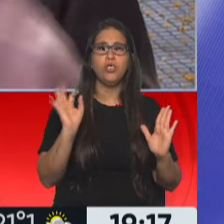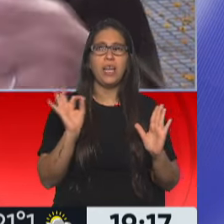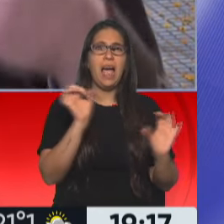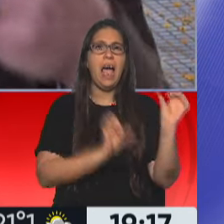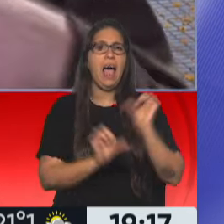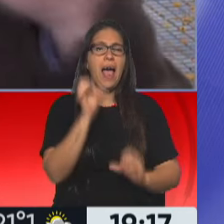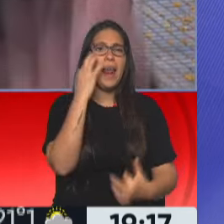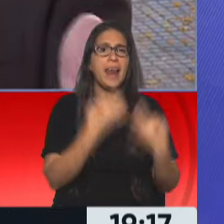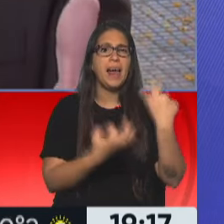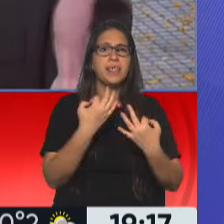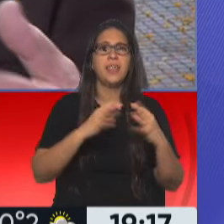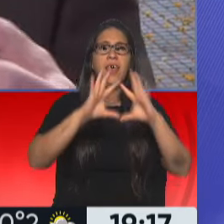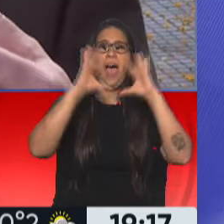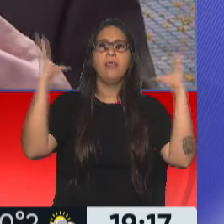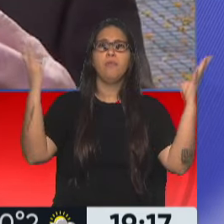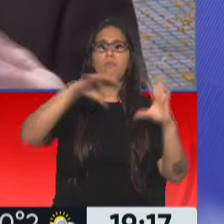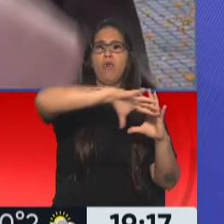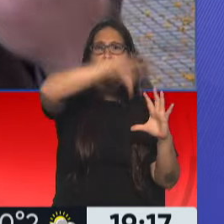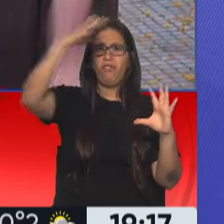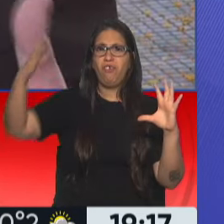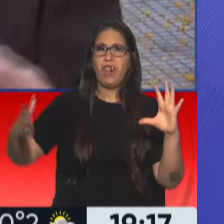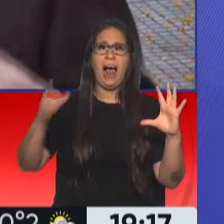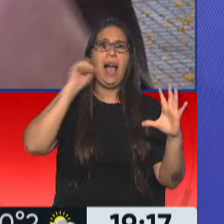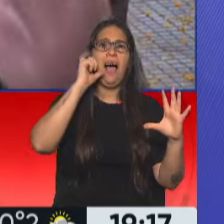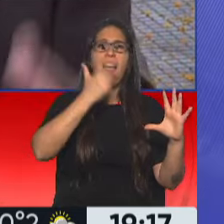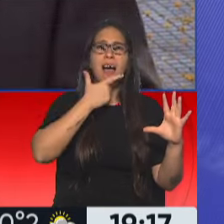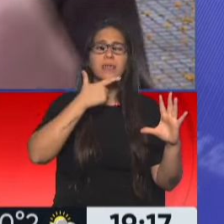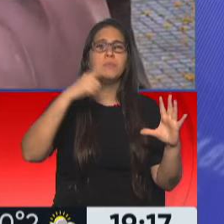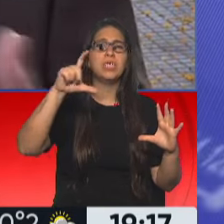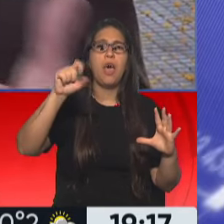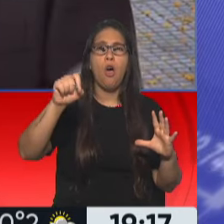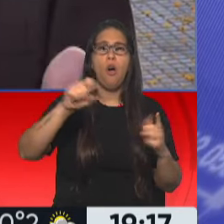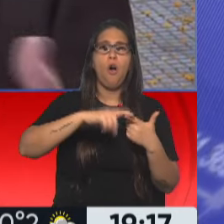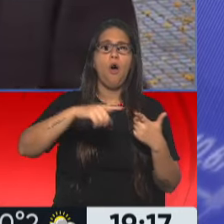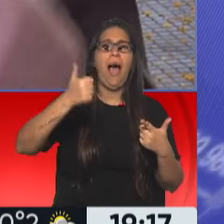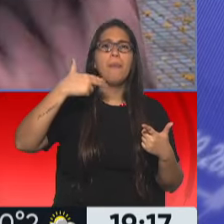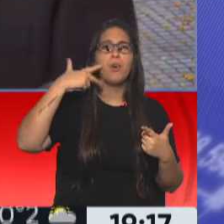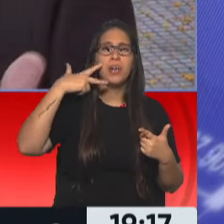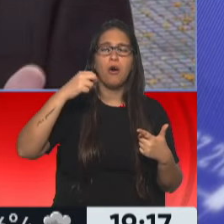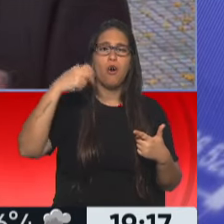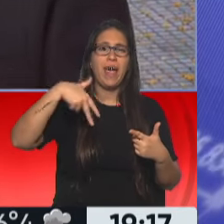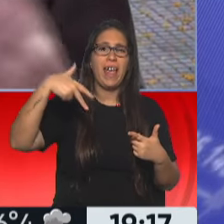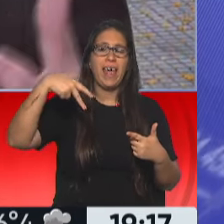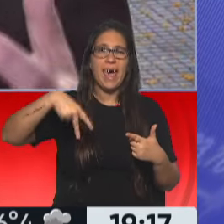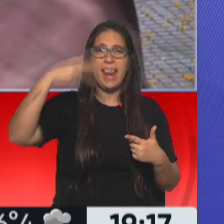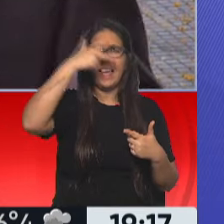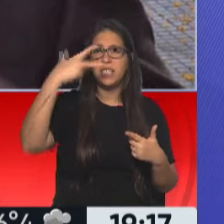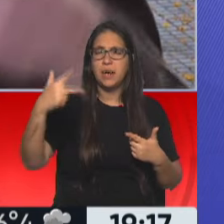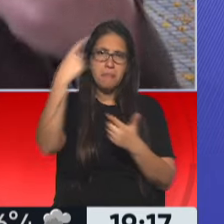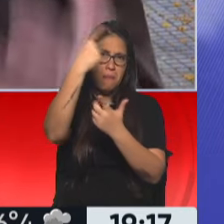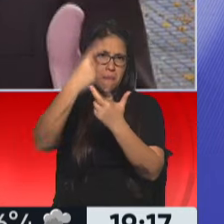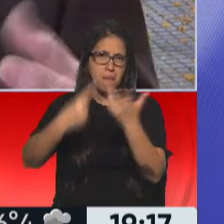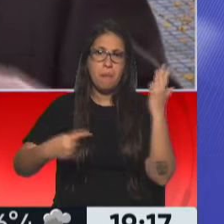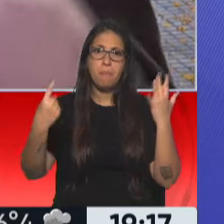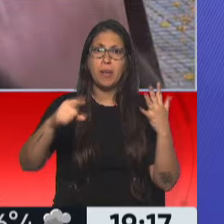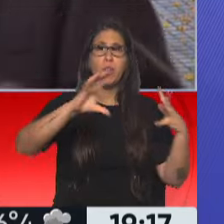análisis atmosféricos de gases, por ejemplo, monóxido de carbono, amoníaco, pero esos son temporales, es para cuando está